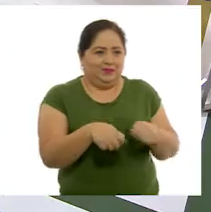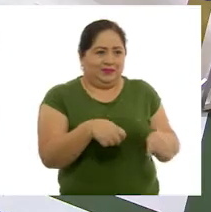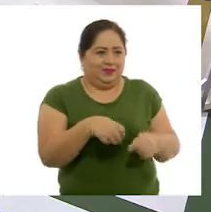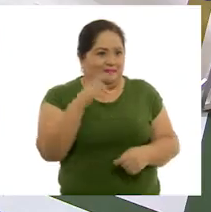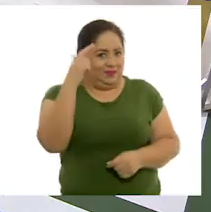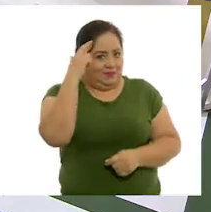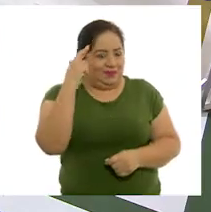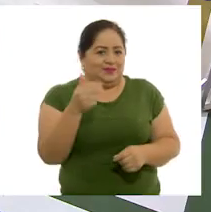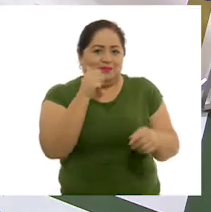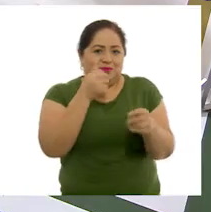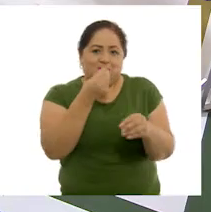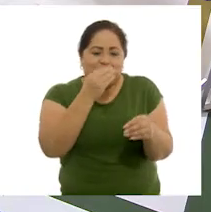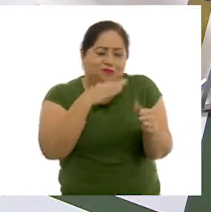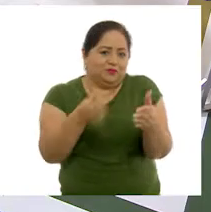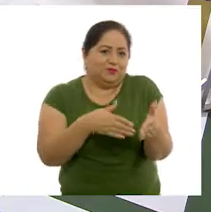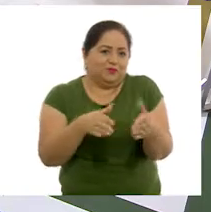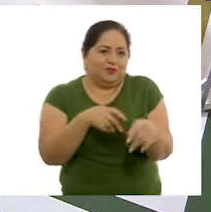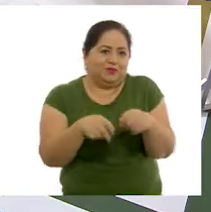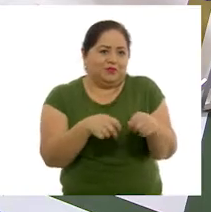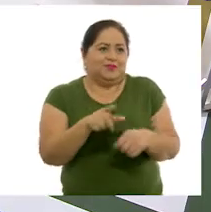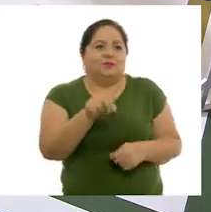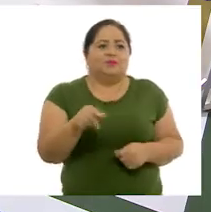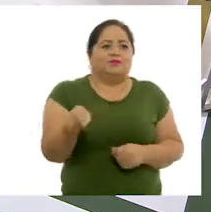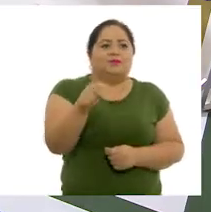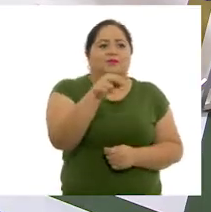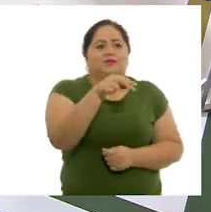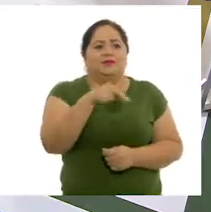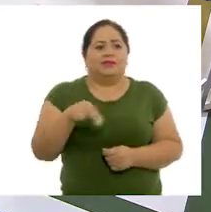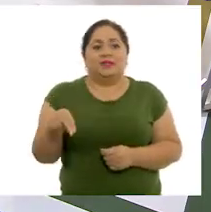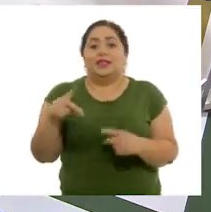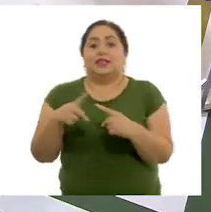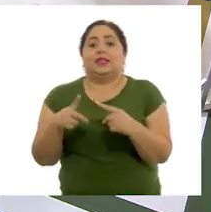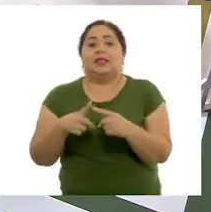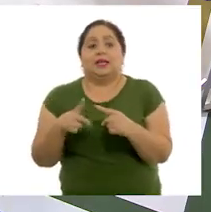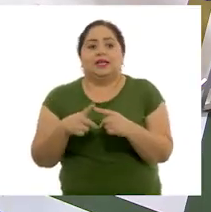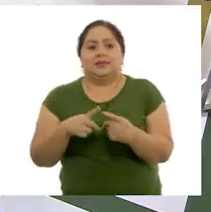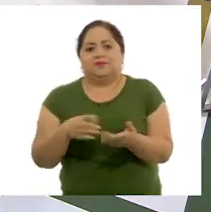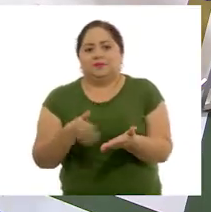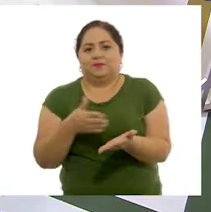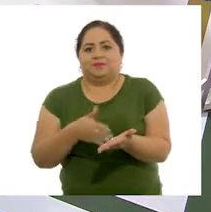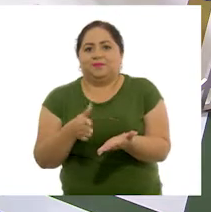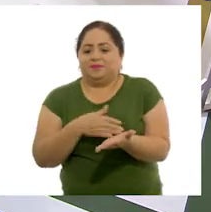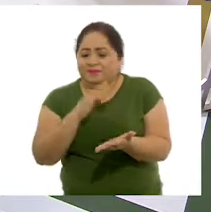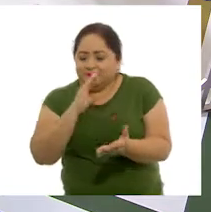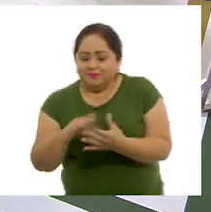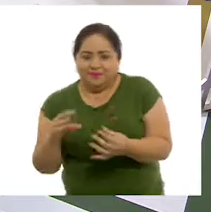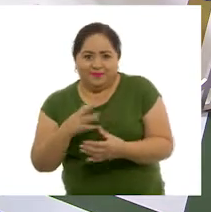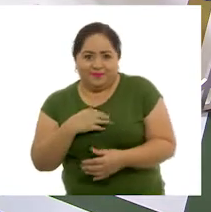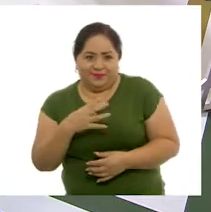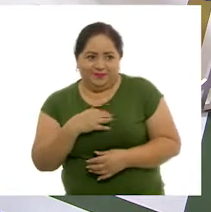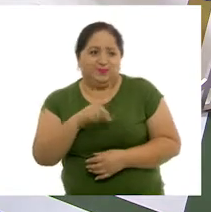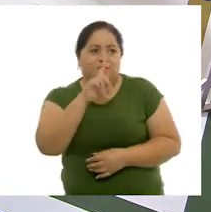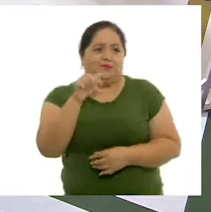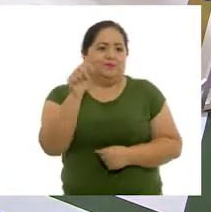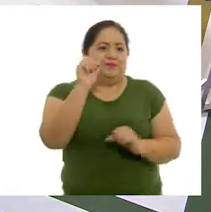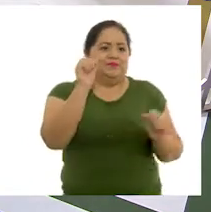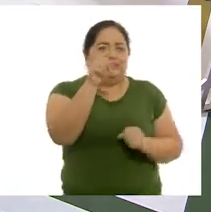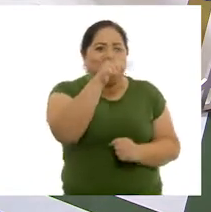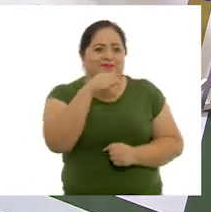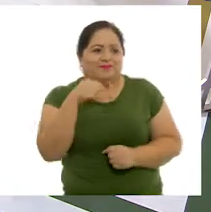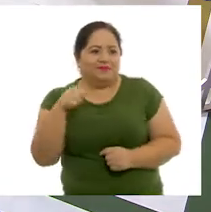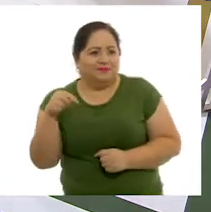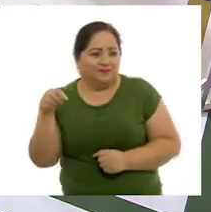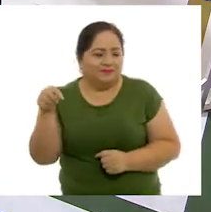chiquitos, recuerden, exacto, pasos chiquitos de mamá. Exacto, nos desplazamos para venía a hacer la tarea. Con la tarea. Con la tarea, con el niño. nos